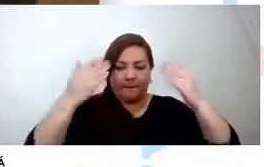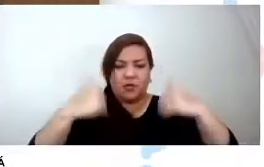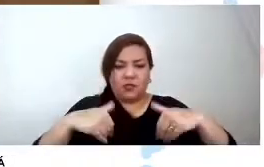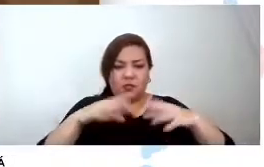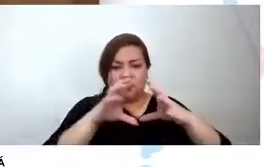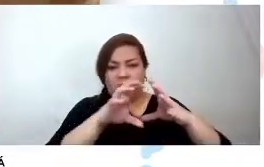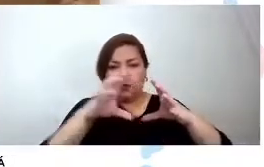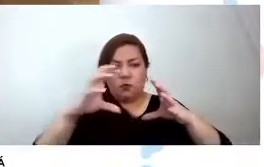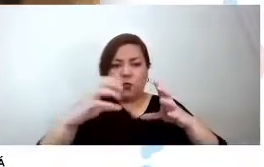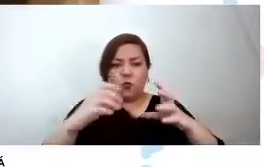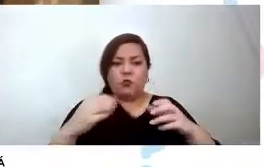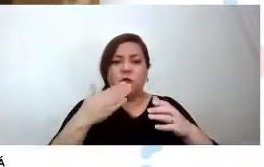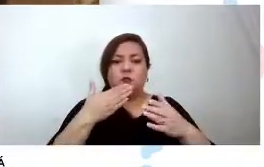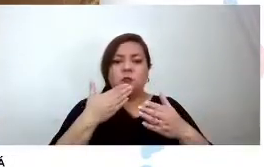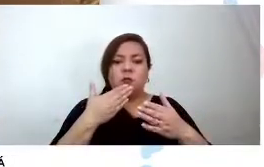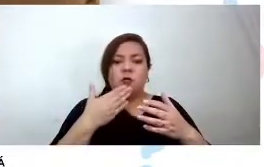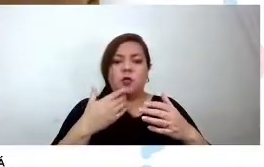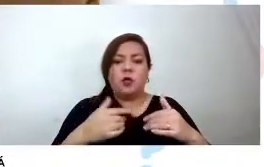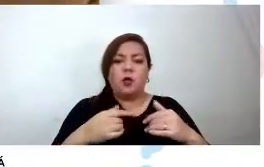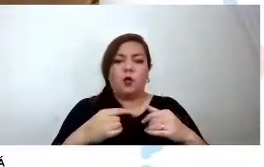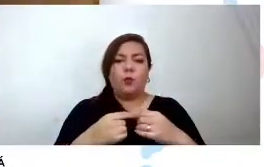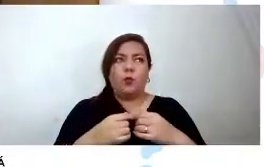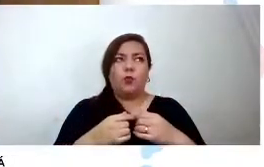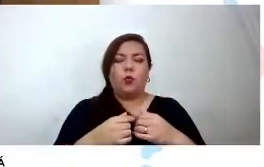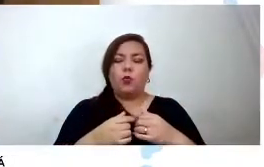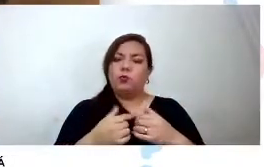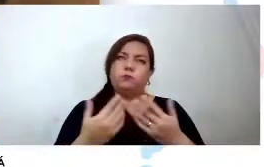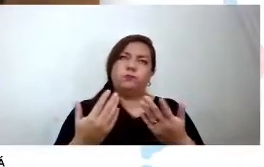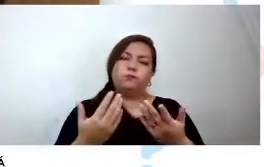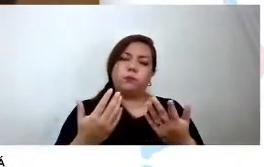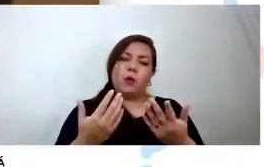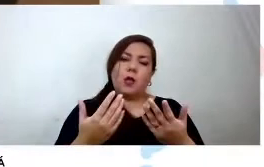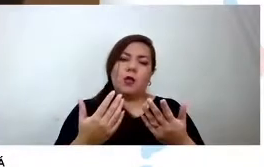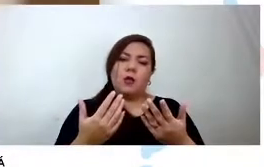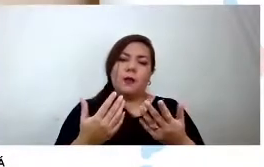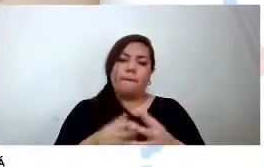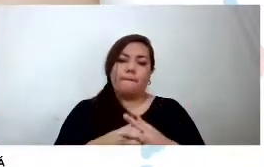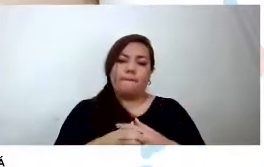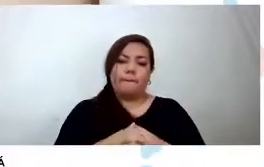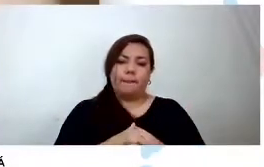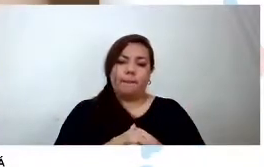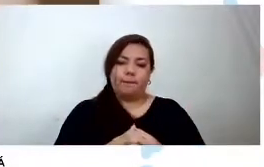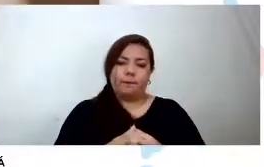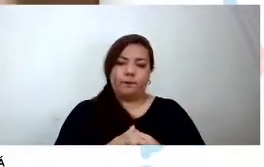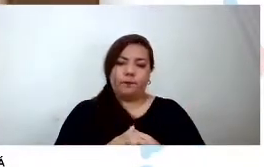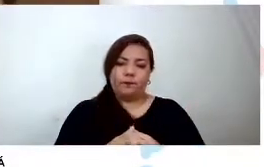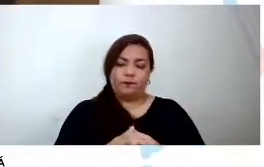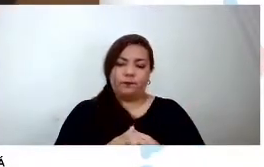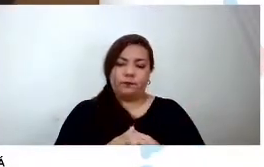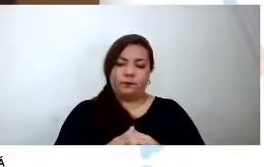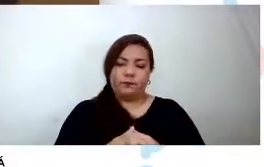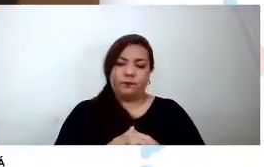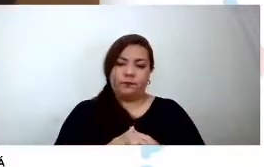la postura que va a llevar el